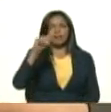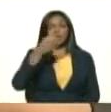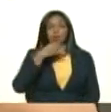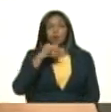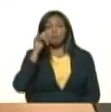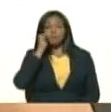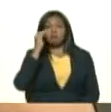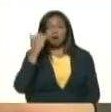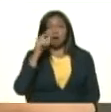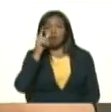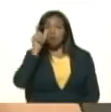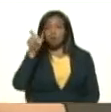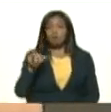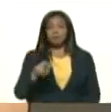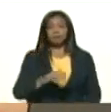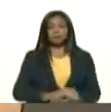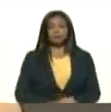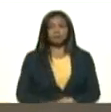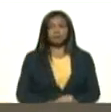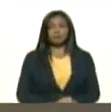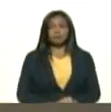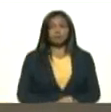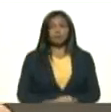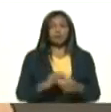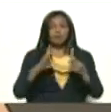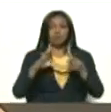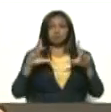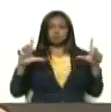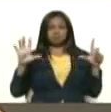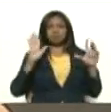en internet sobre él. Puedes abrir un poco la toma.